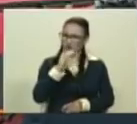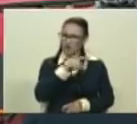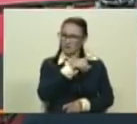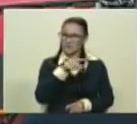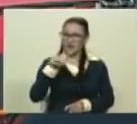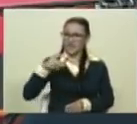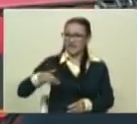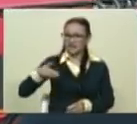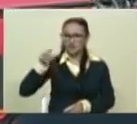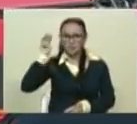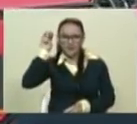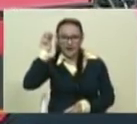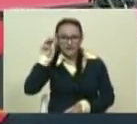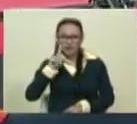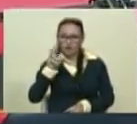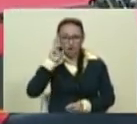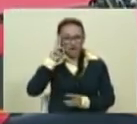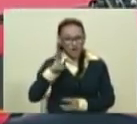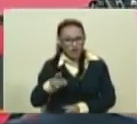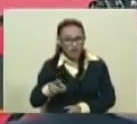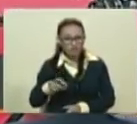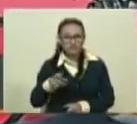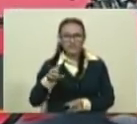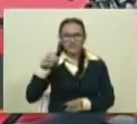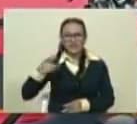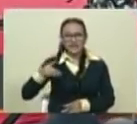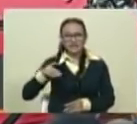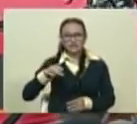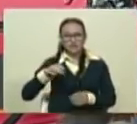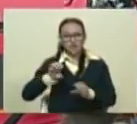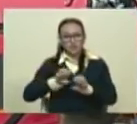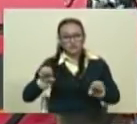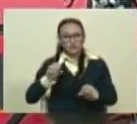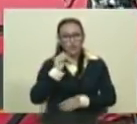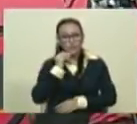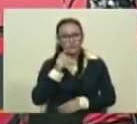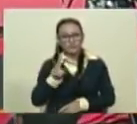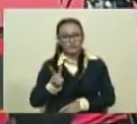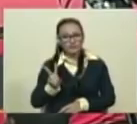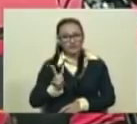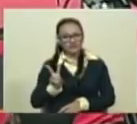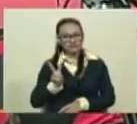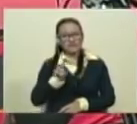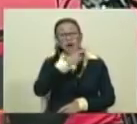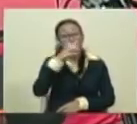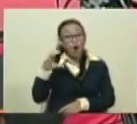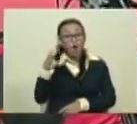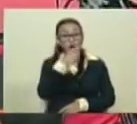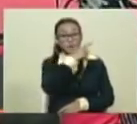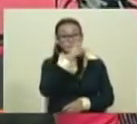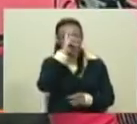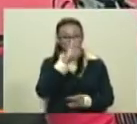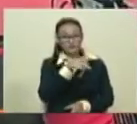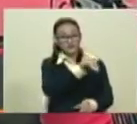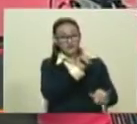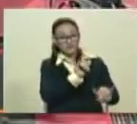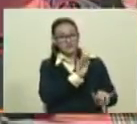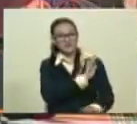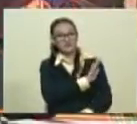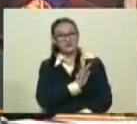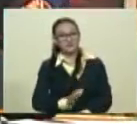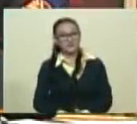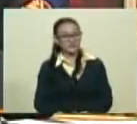maestros, que no se los reconoce. Los derechos a la educación de la juventud colombiana, que no los reconoce. Es lo que tienes que reconocer, Santos.